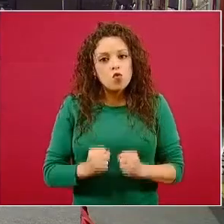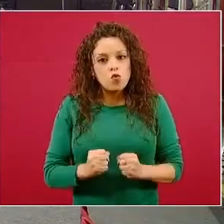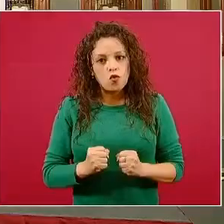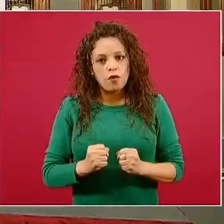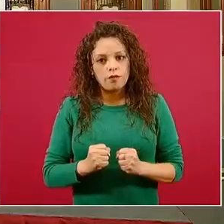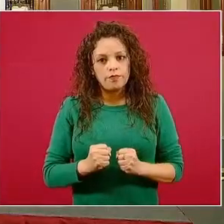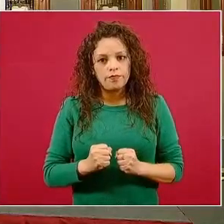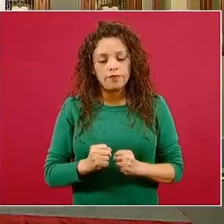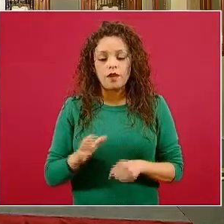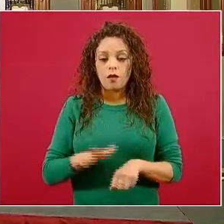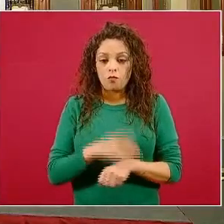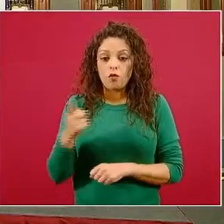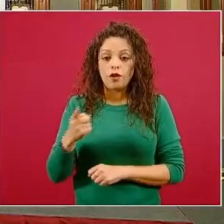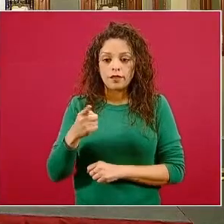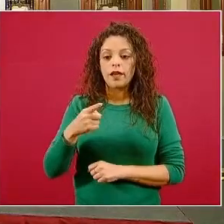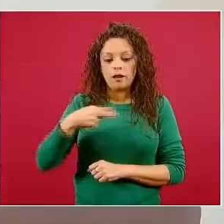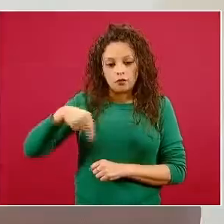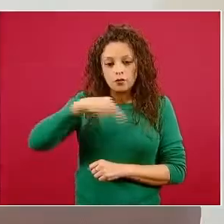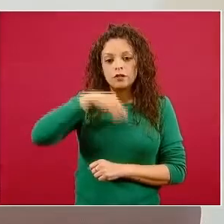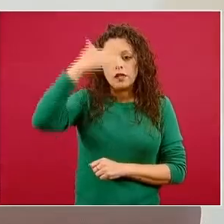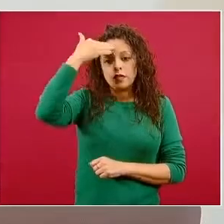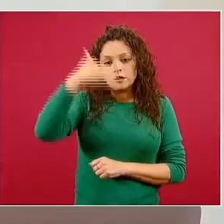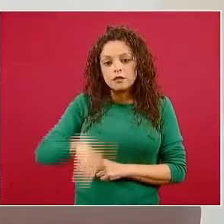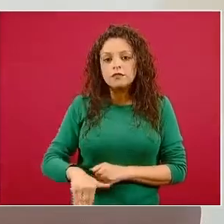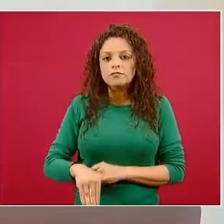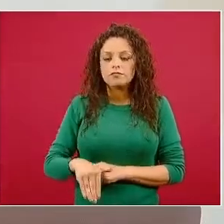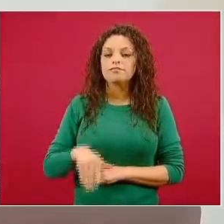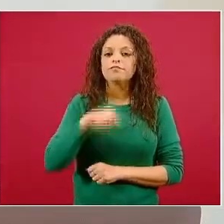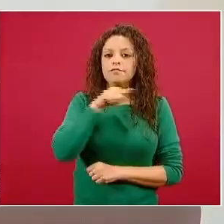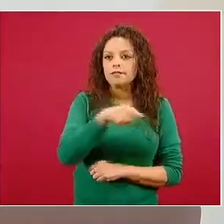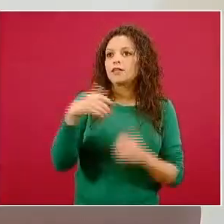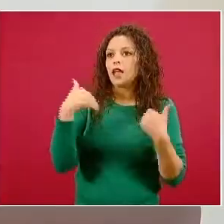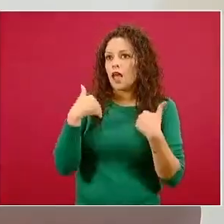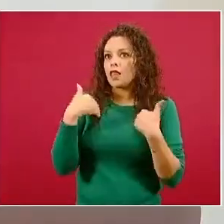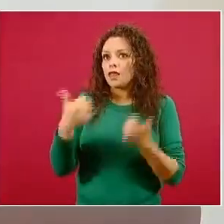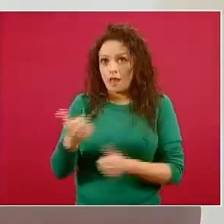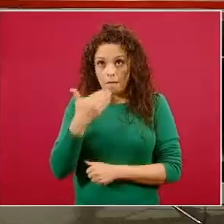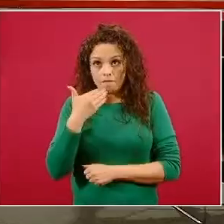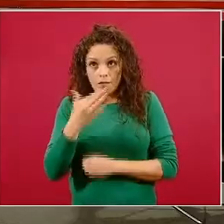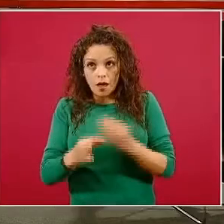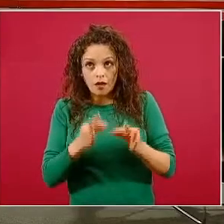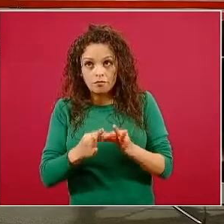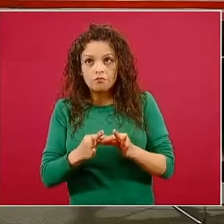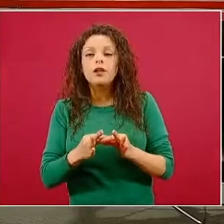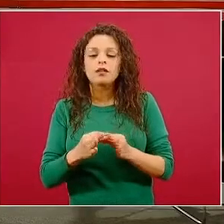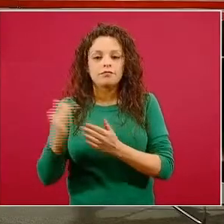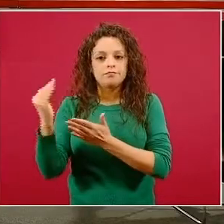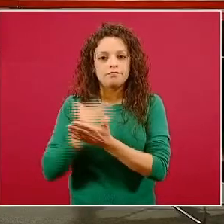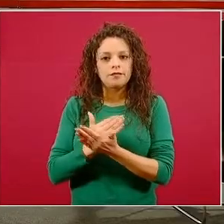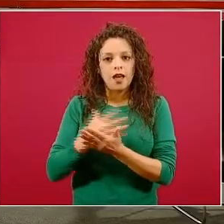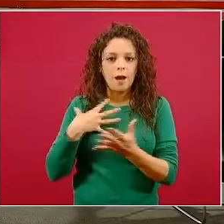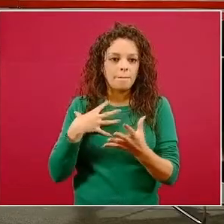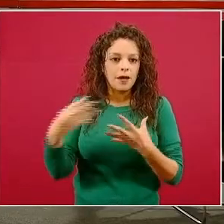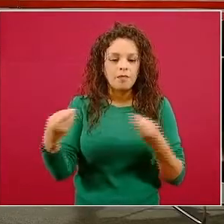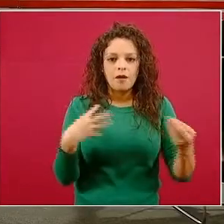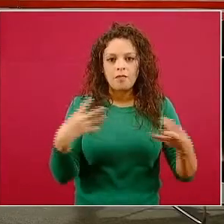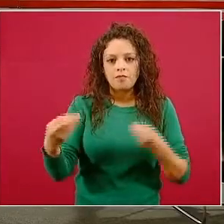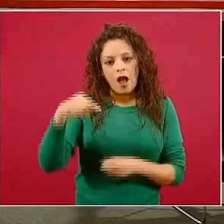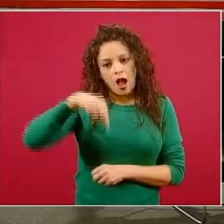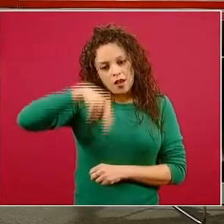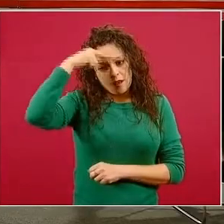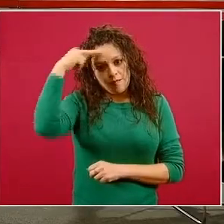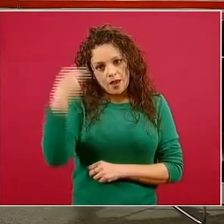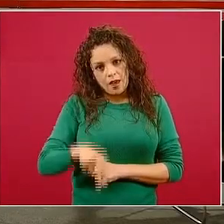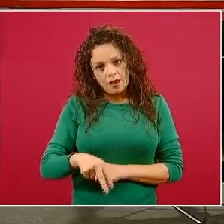una repercusión adecuada en pues la disminución de la epidemia en nuestro país.